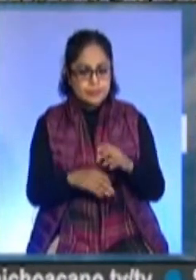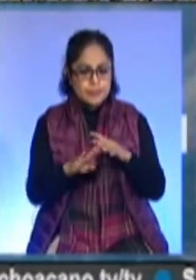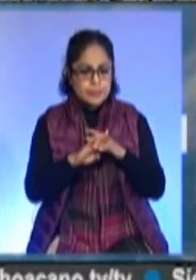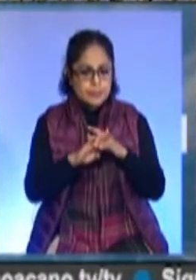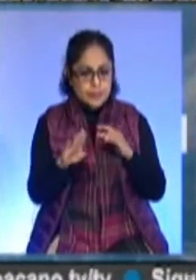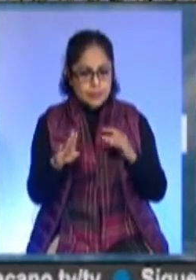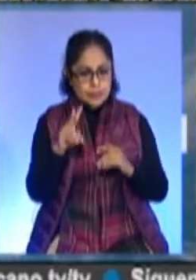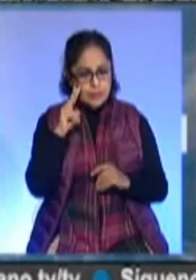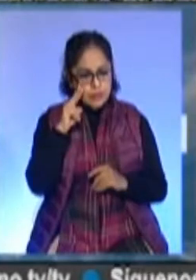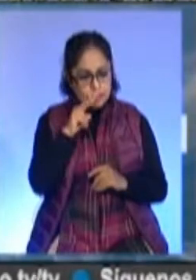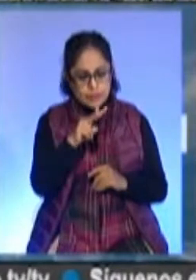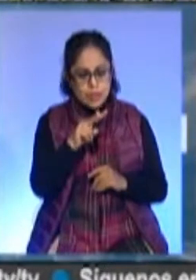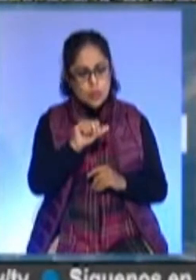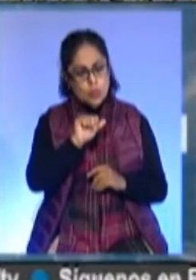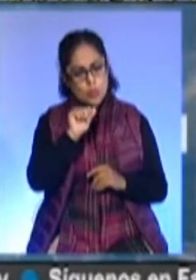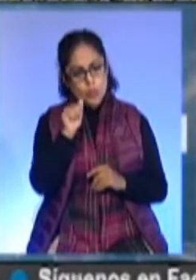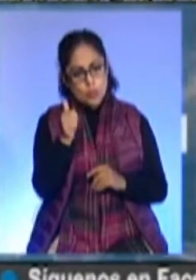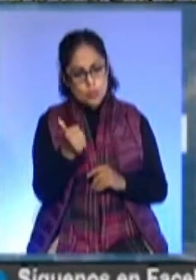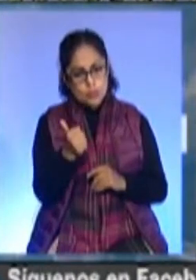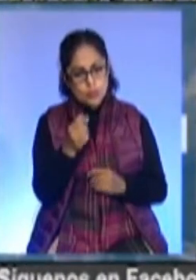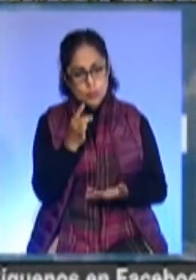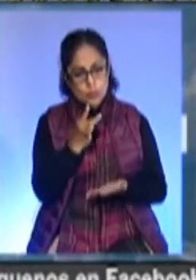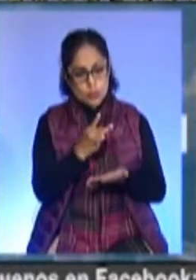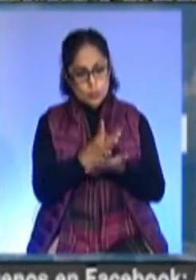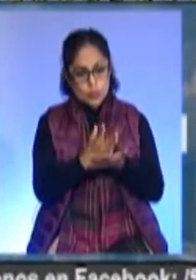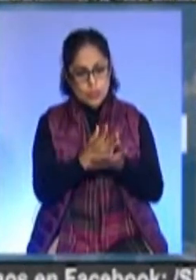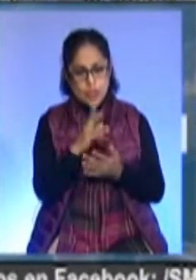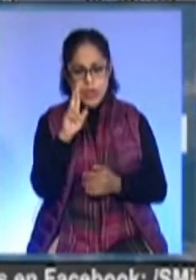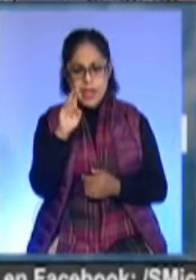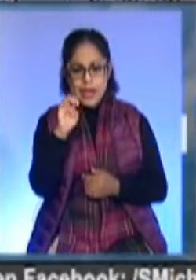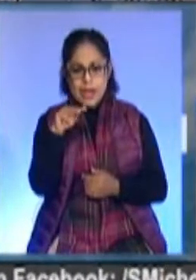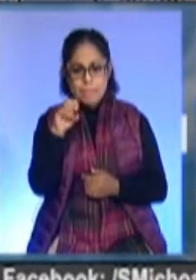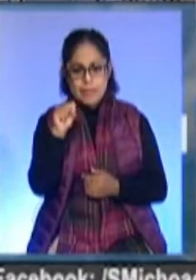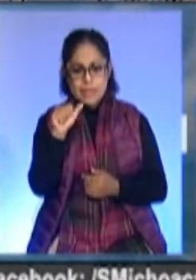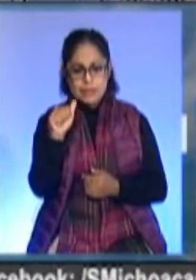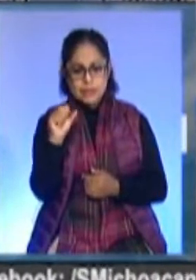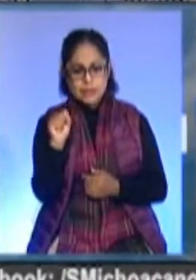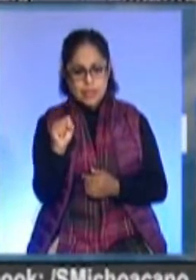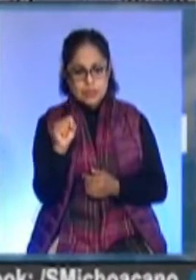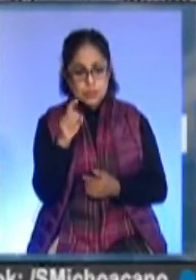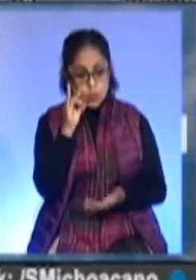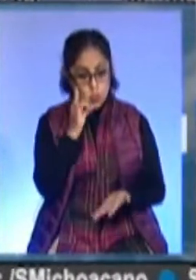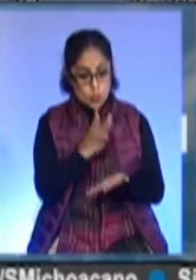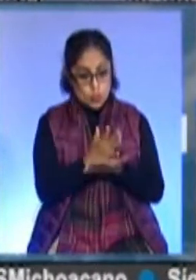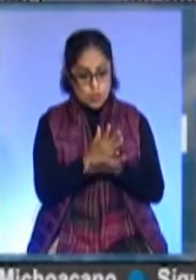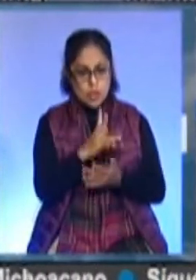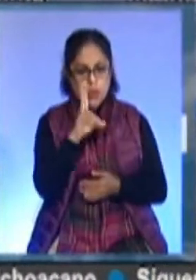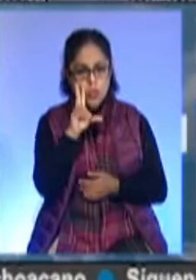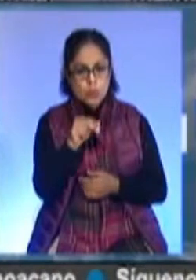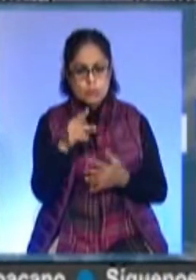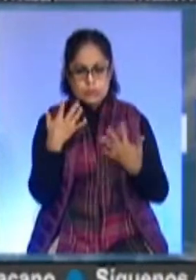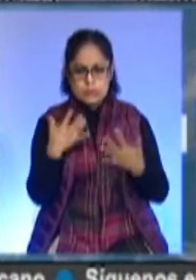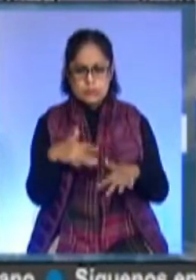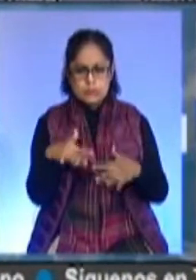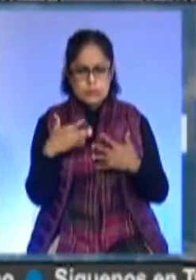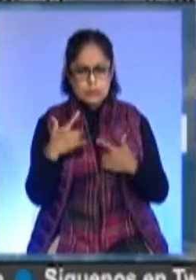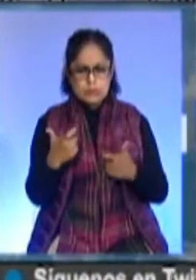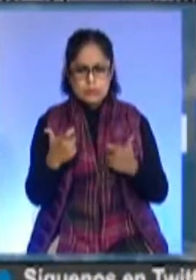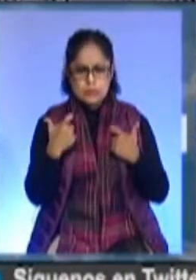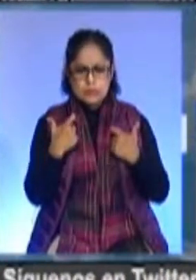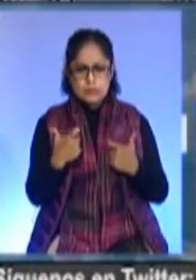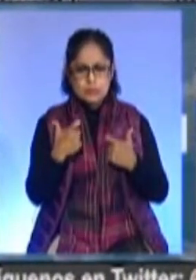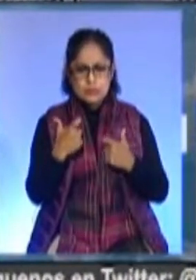otros ojos, no solamente desde el tema de las remesas, que las remesas, es impresionante la cantidad que llega a Michoacán de